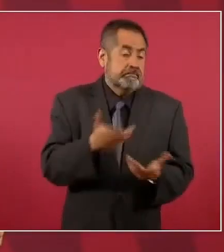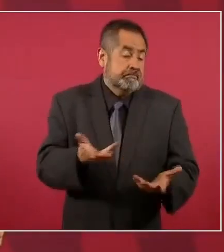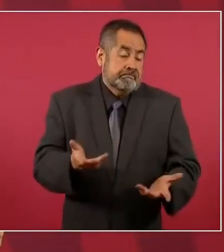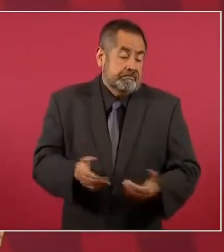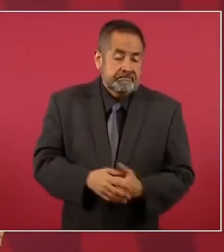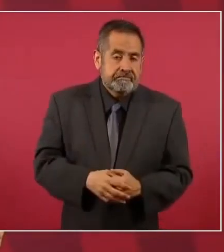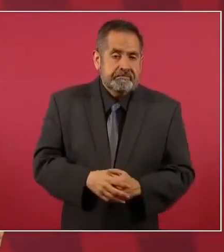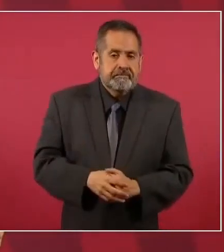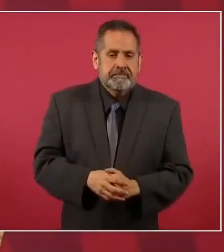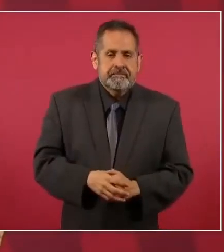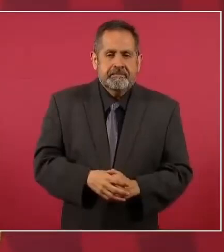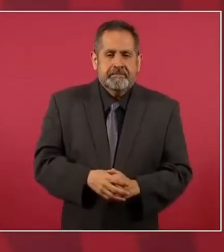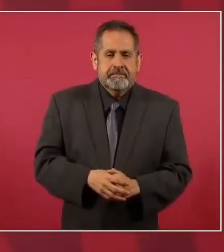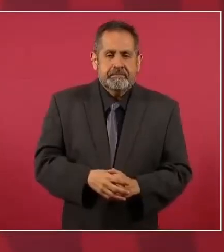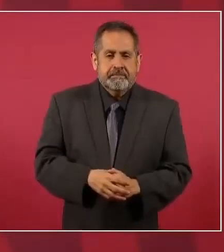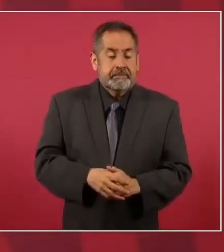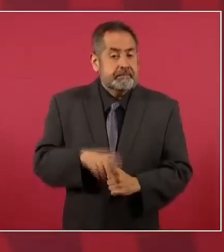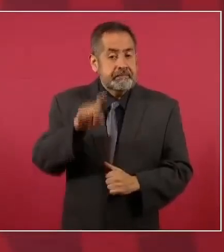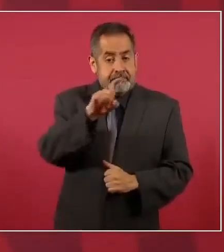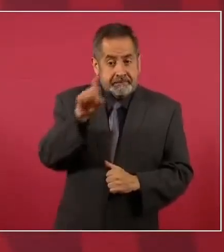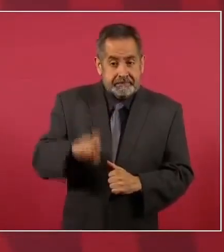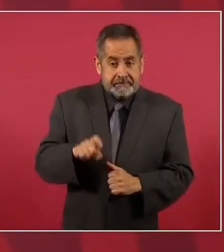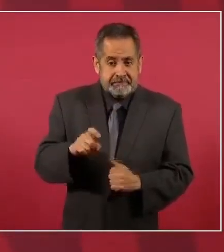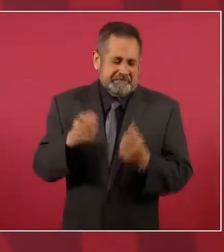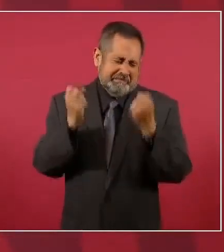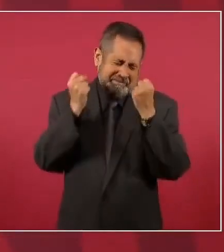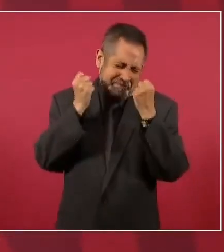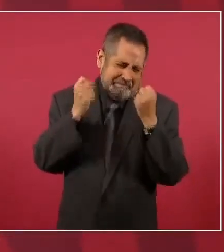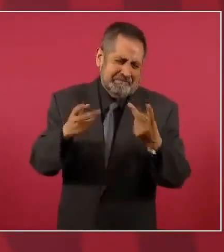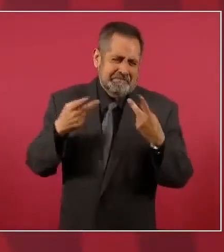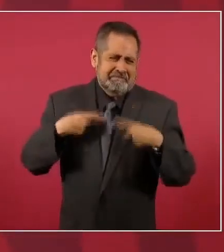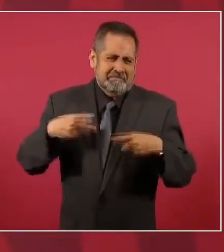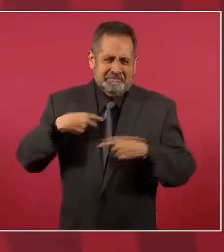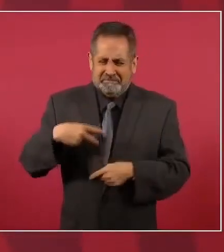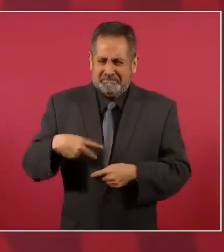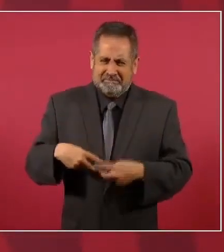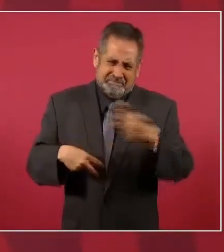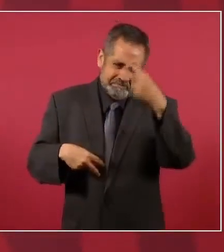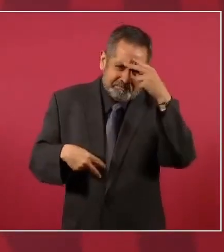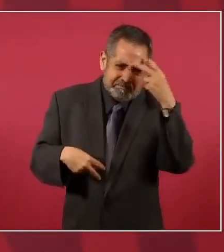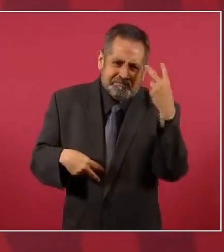Y Texas está lleno de mexicanos.